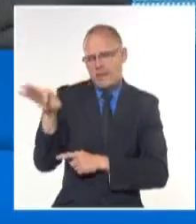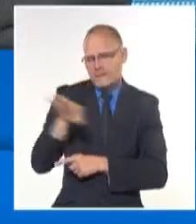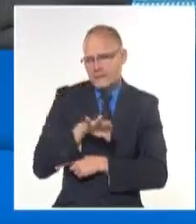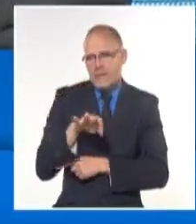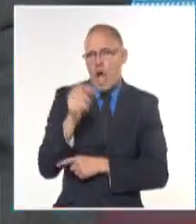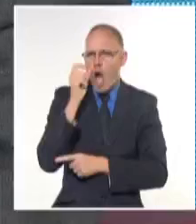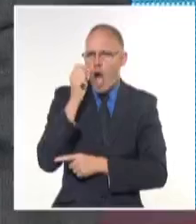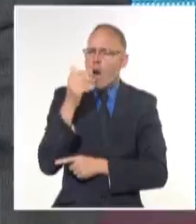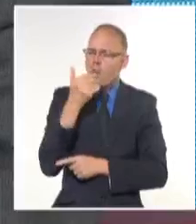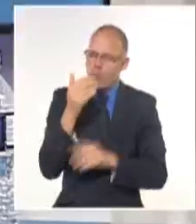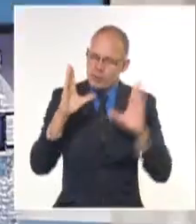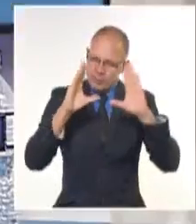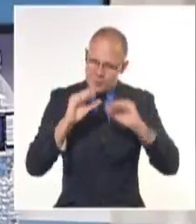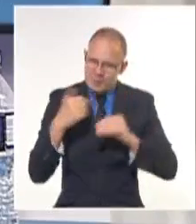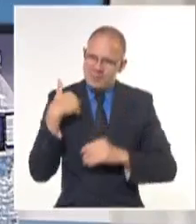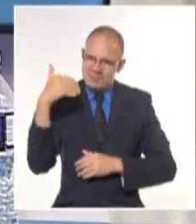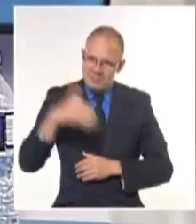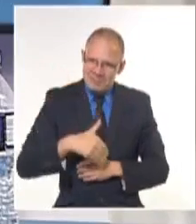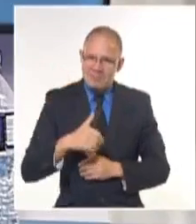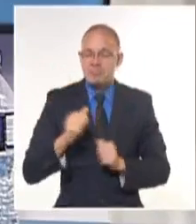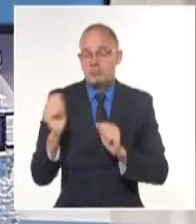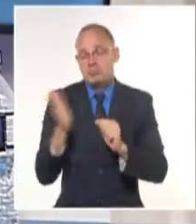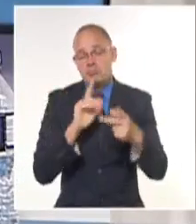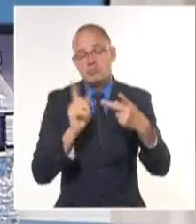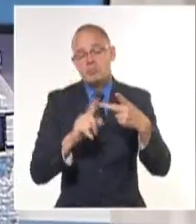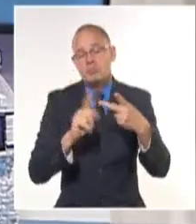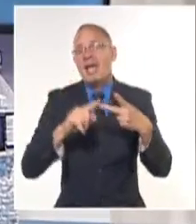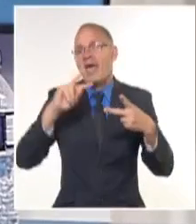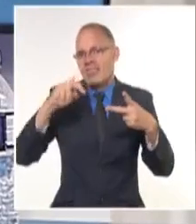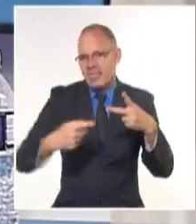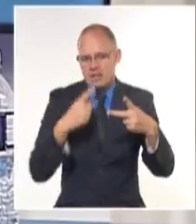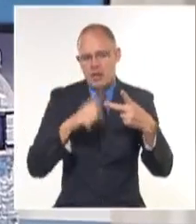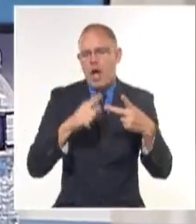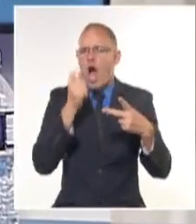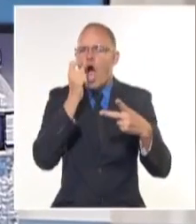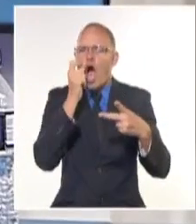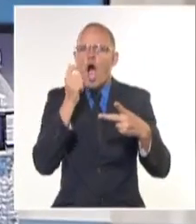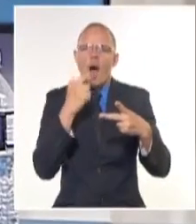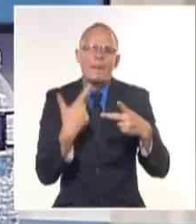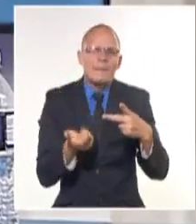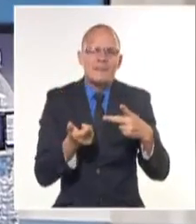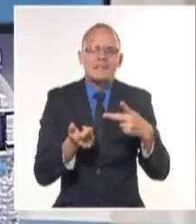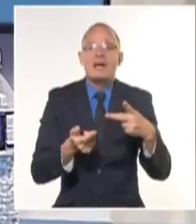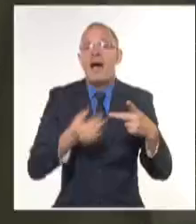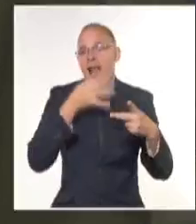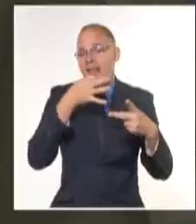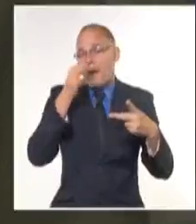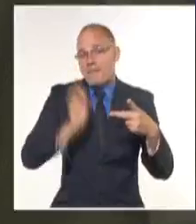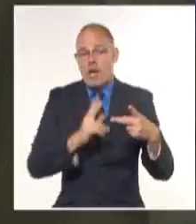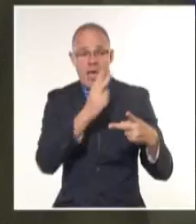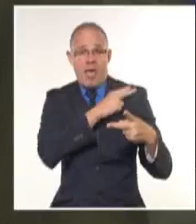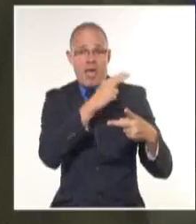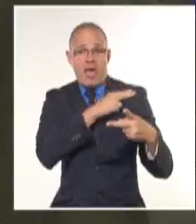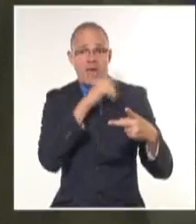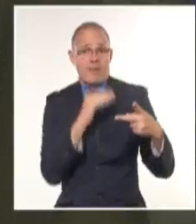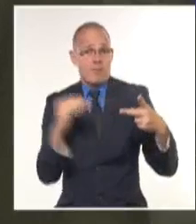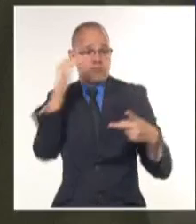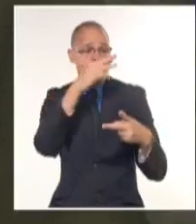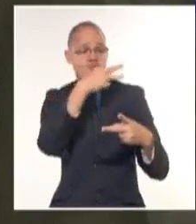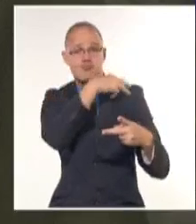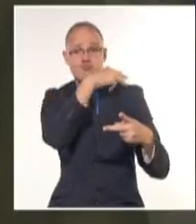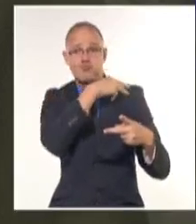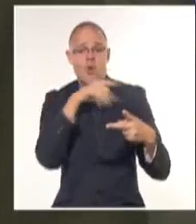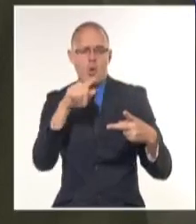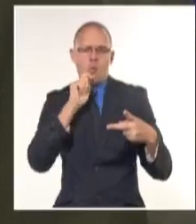nuevo con ustedes. El gusto es todo nuestro. Está también nuevamente el coronel Felipe Oliver García Sariego, jefe del órgano especializado de enfrentamiento a los